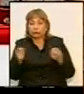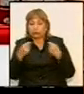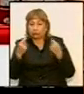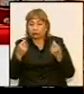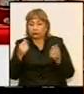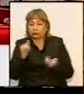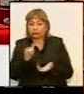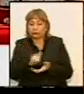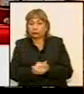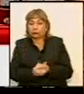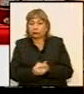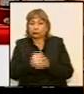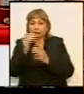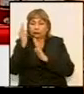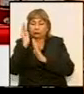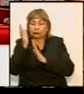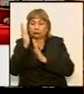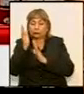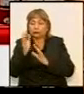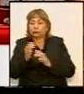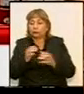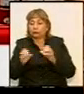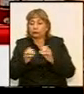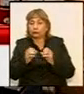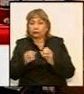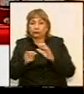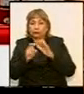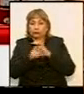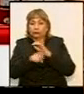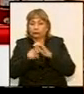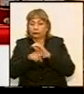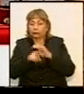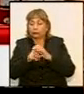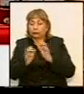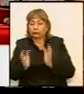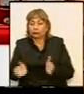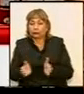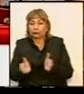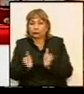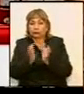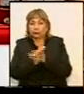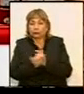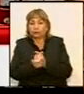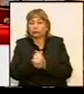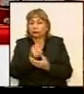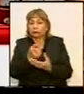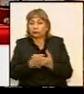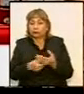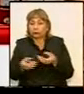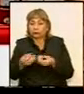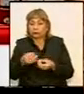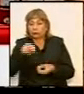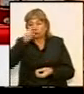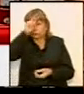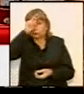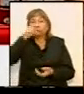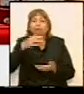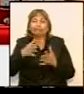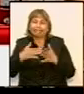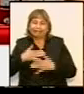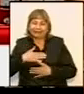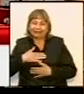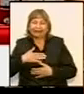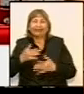que es la conferencia sobre proyectos de inversión minera para reimpulsar el crecimiento económico del Perú, ha sido pues gracias